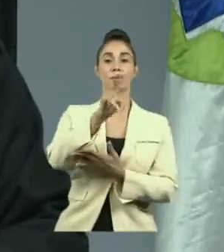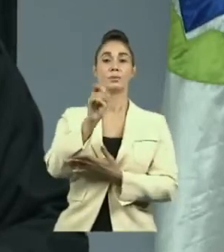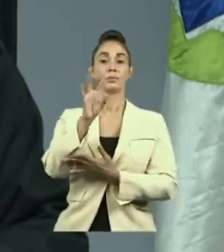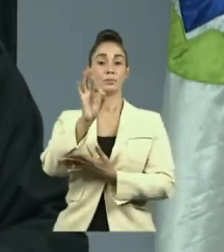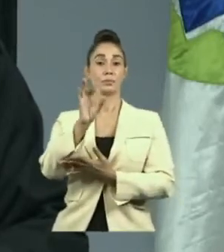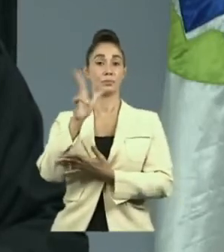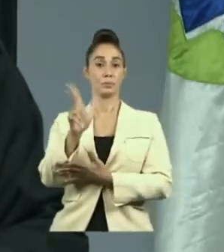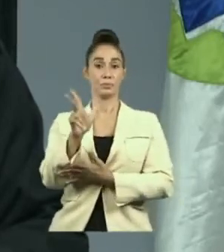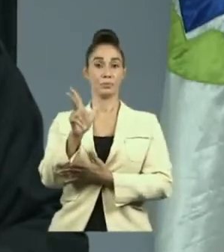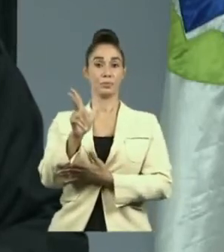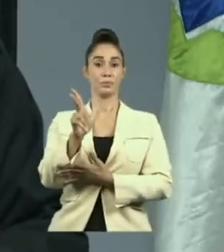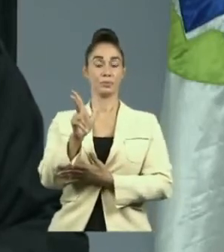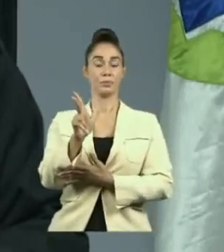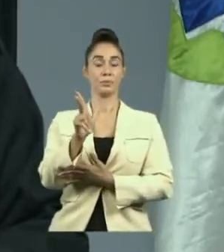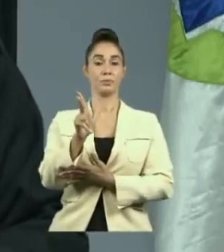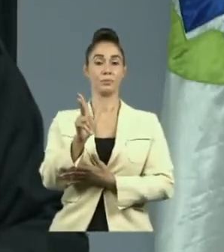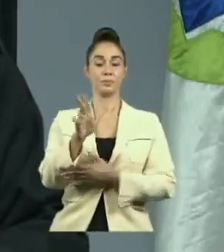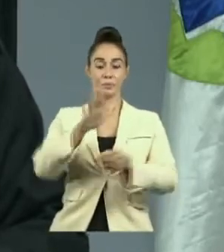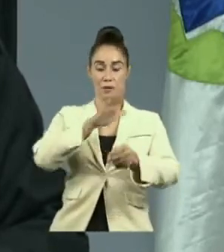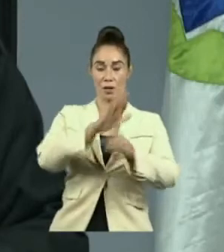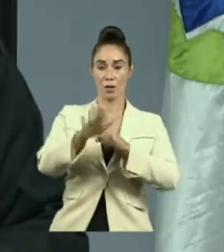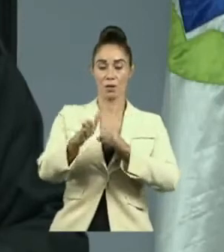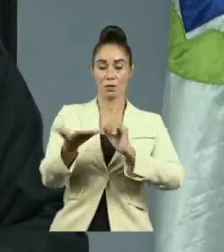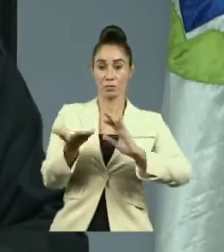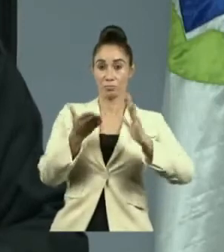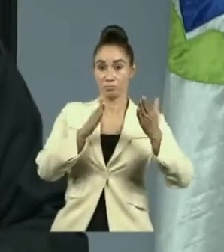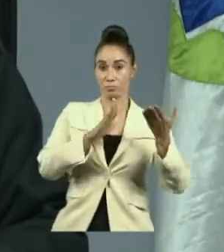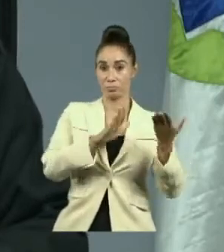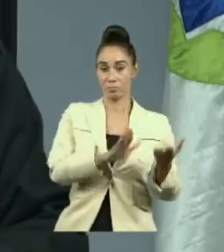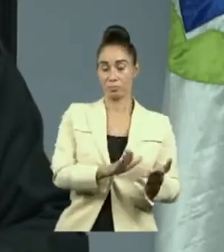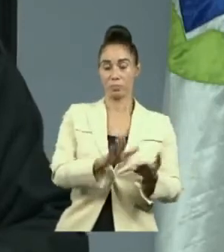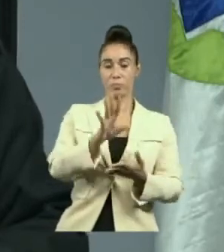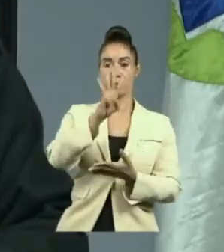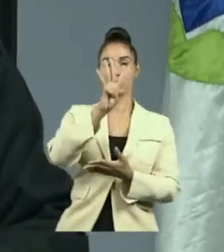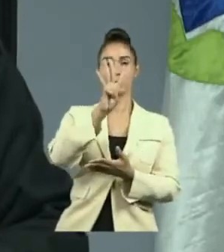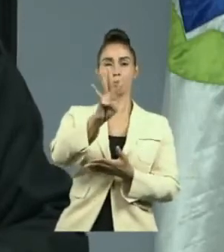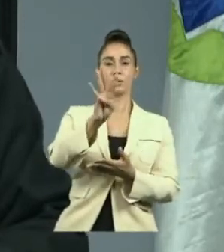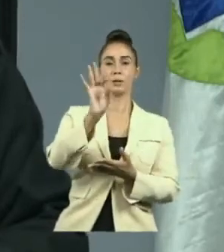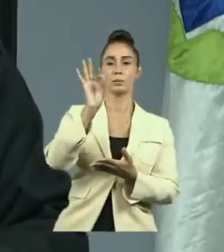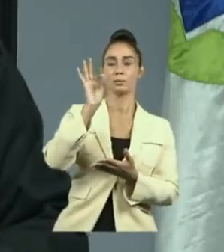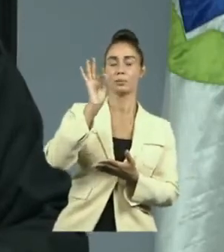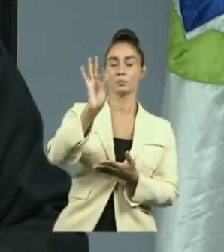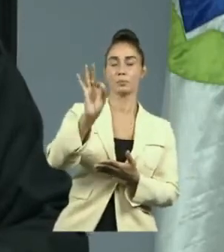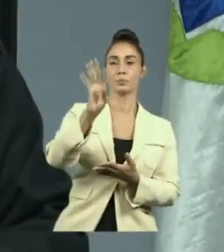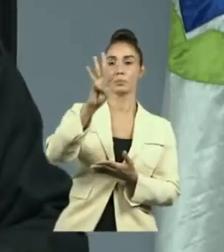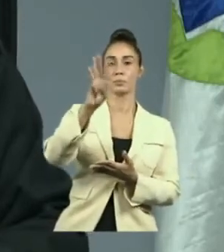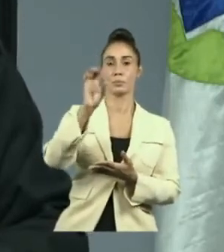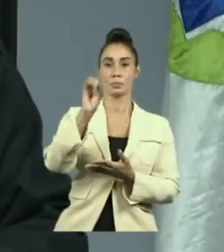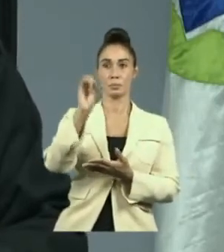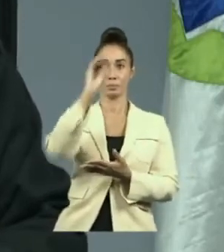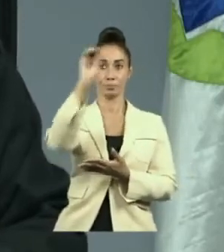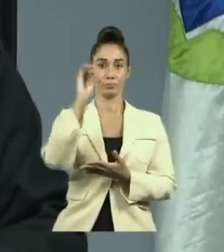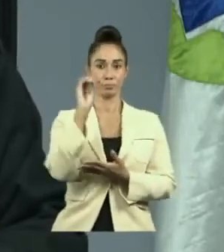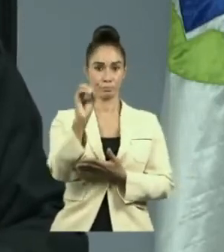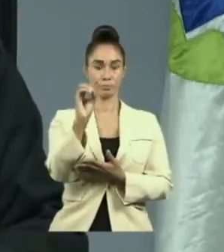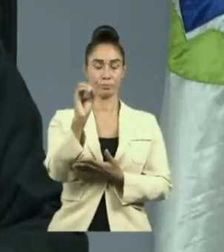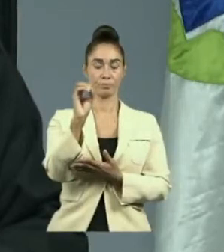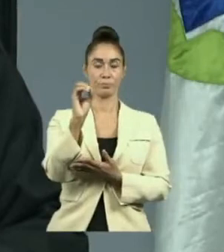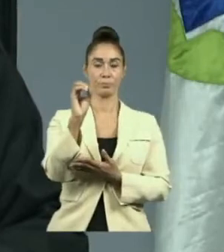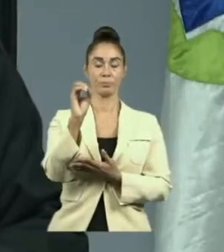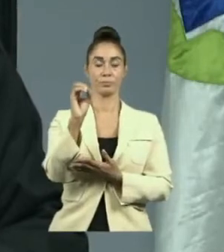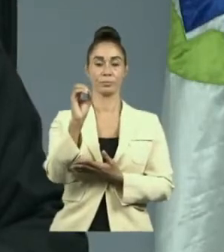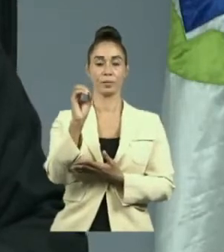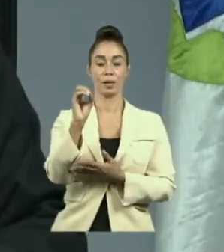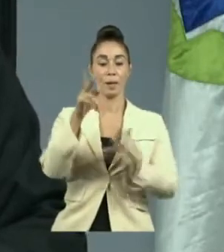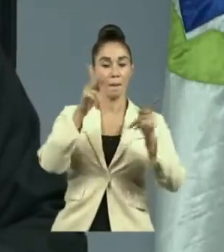293 total de letalidad 4.40 por ciento el número